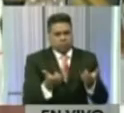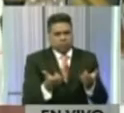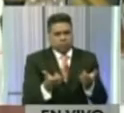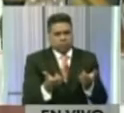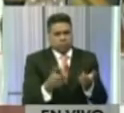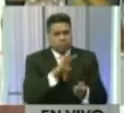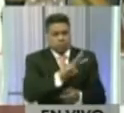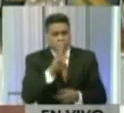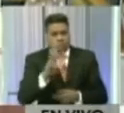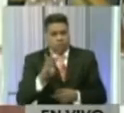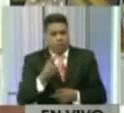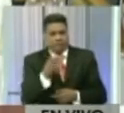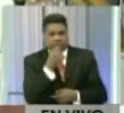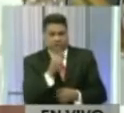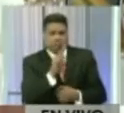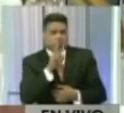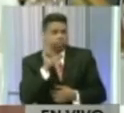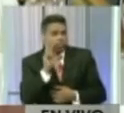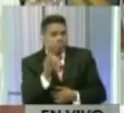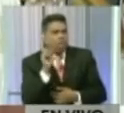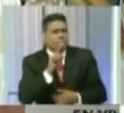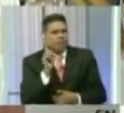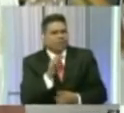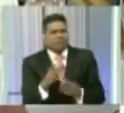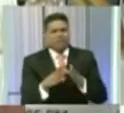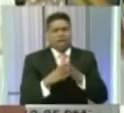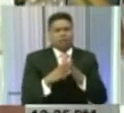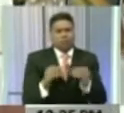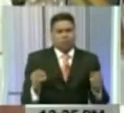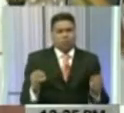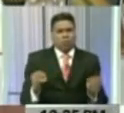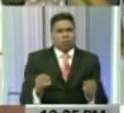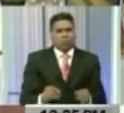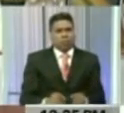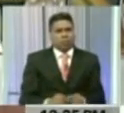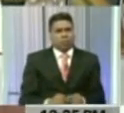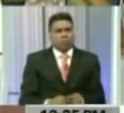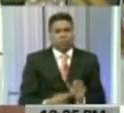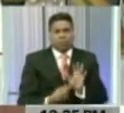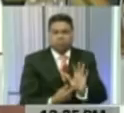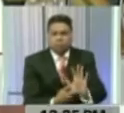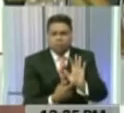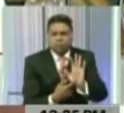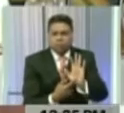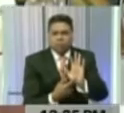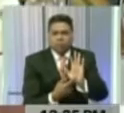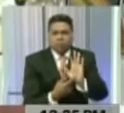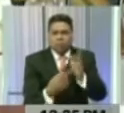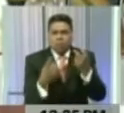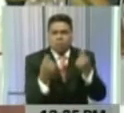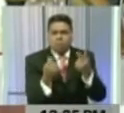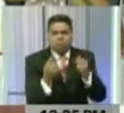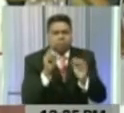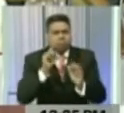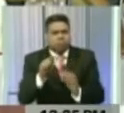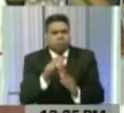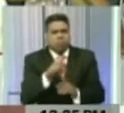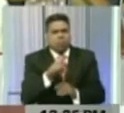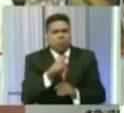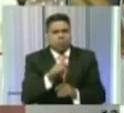Y el dólar today es mentira, ese no es el precio. Ese es un precio que nos lo imponen las redes